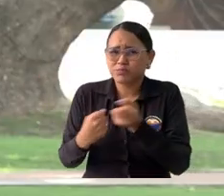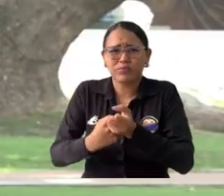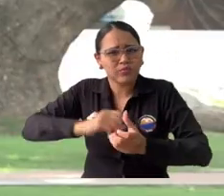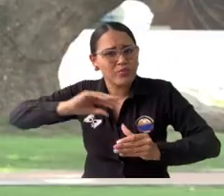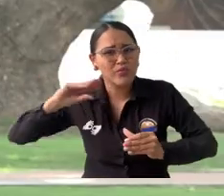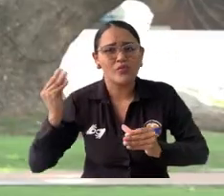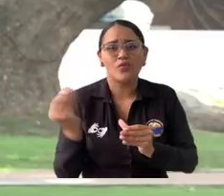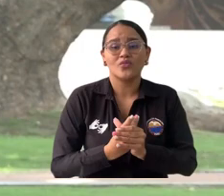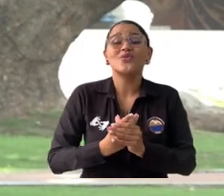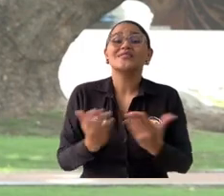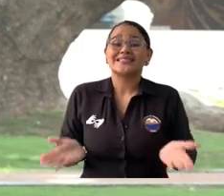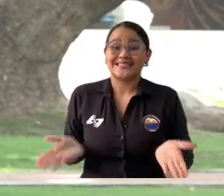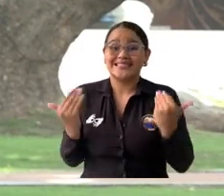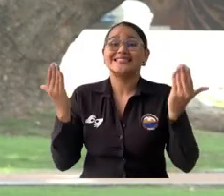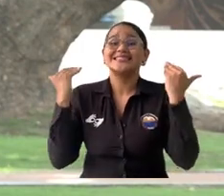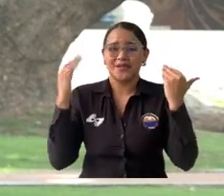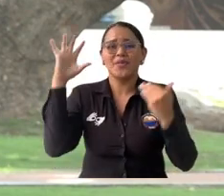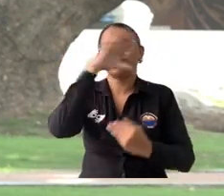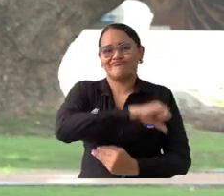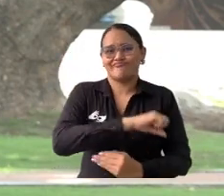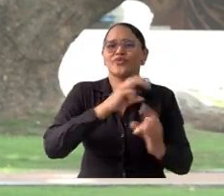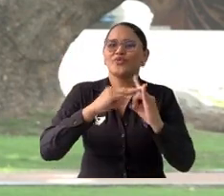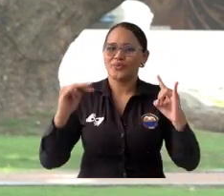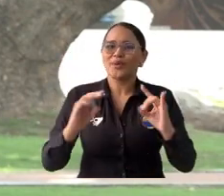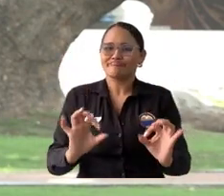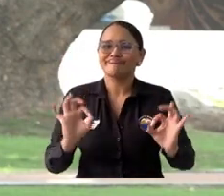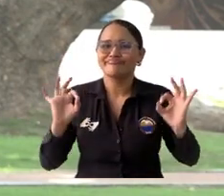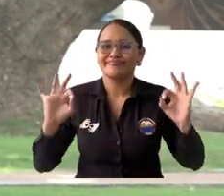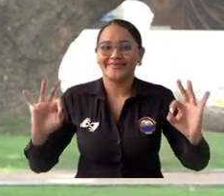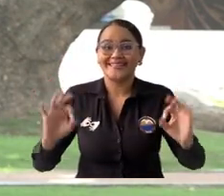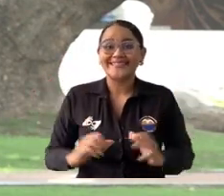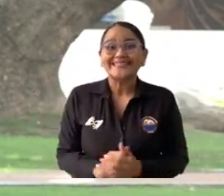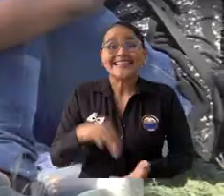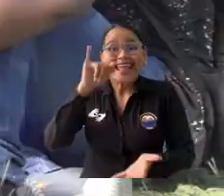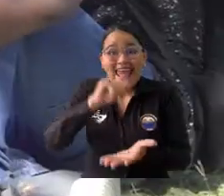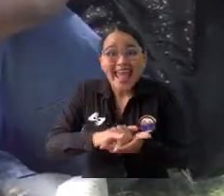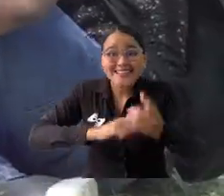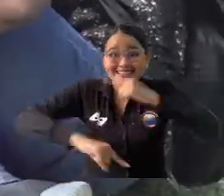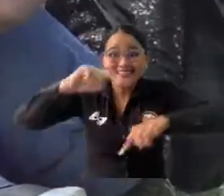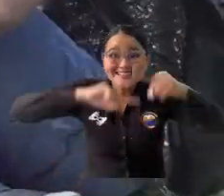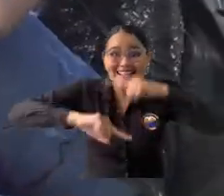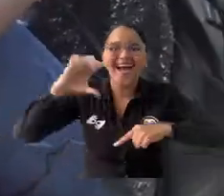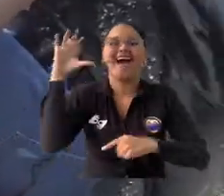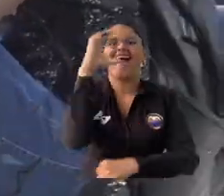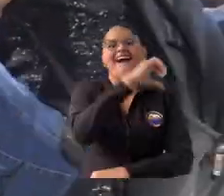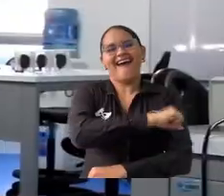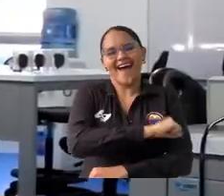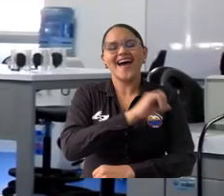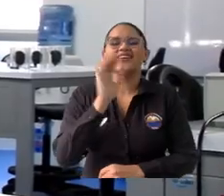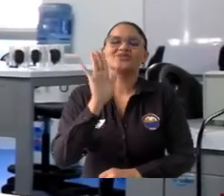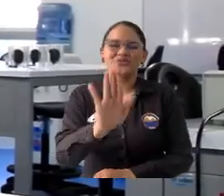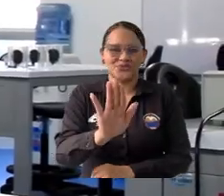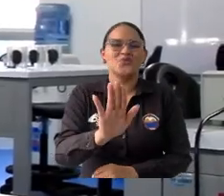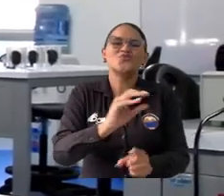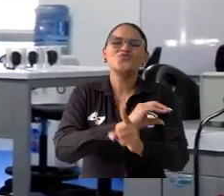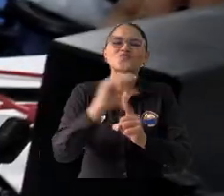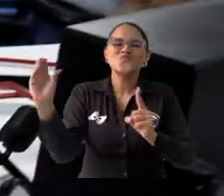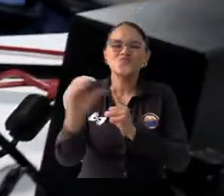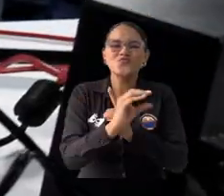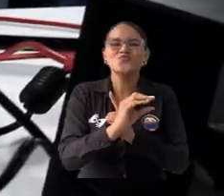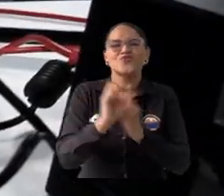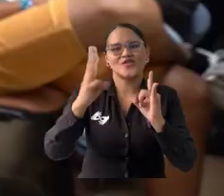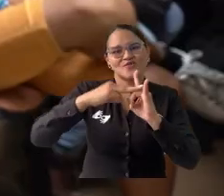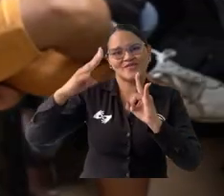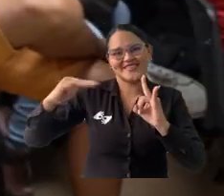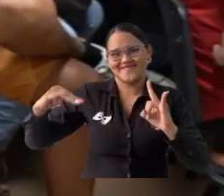lo imposible para incluirlos eso realmente habla muy bien de nuestra universidad estas expresiones de Orgullo y regocijo se